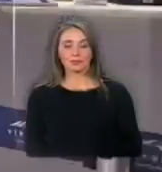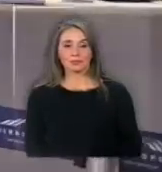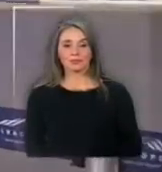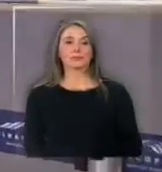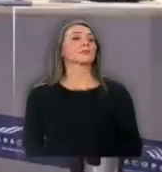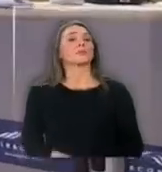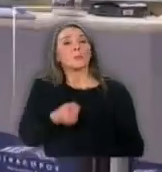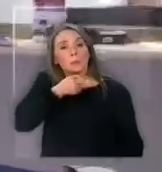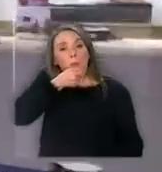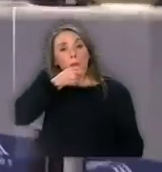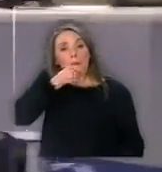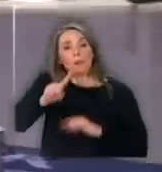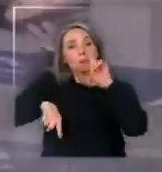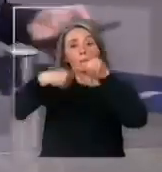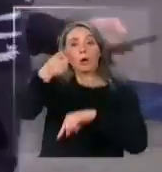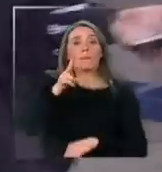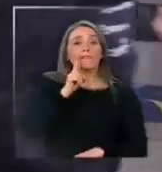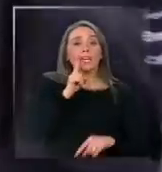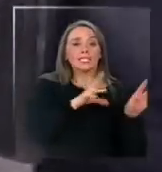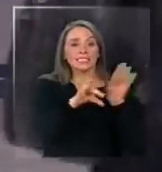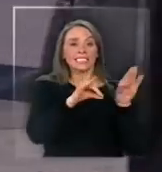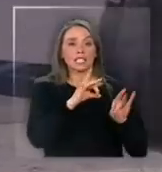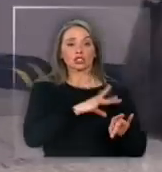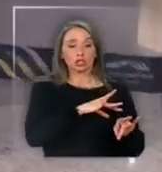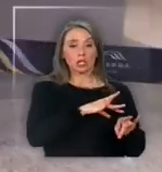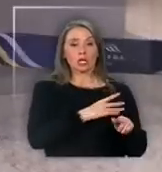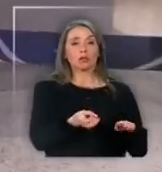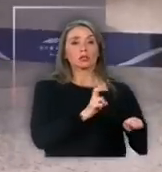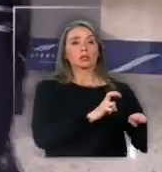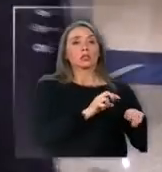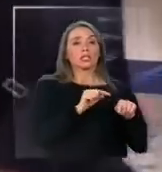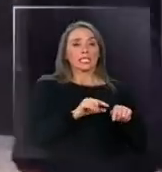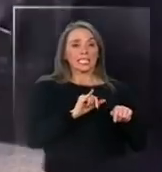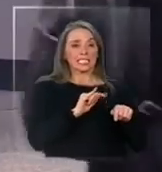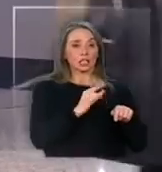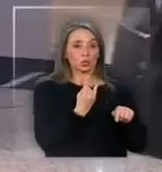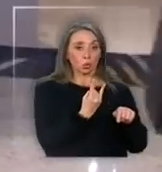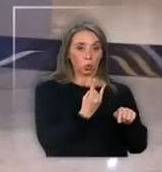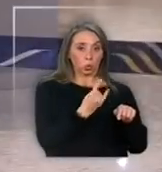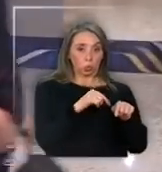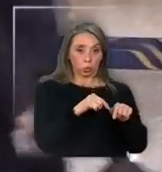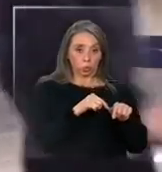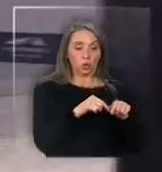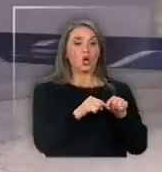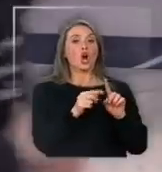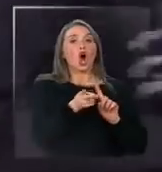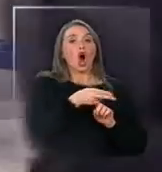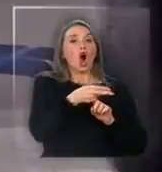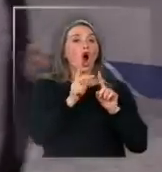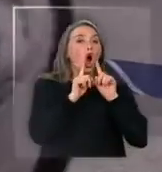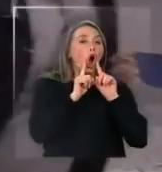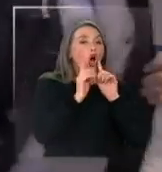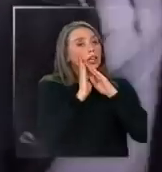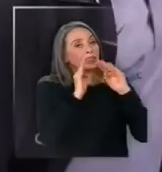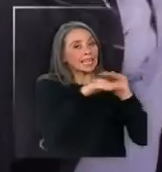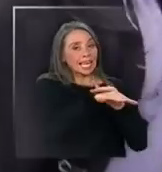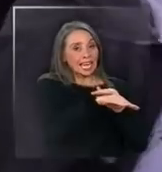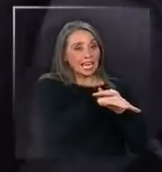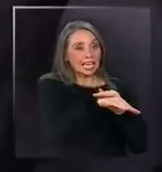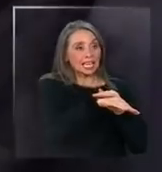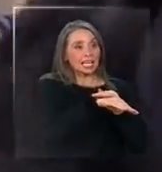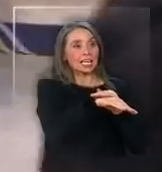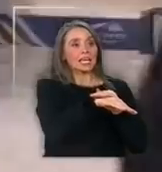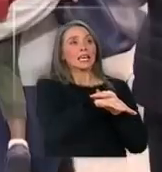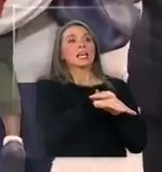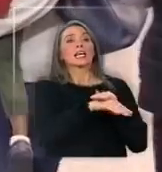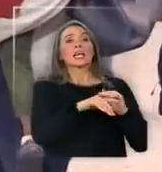Y el próximo viernes ya la selección chilena se va a trasladar desde Itu, donde está su hotel de concentración. Ahí mismo tienen